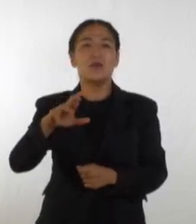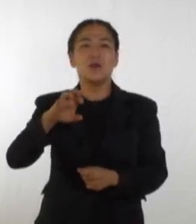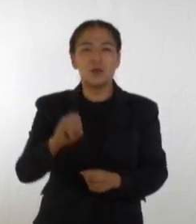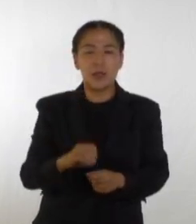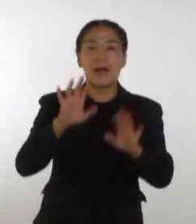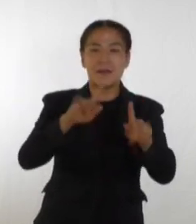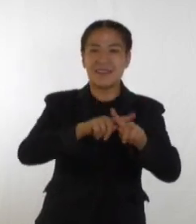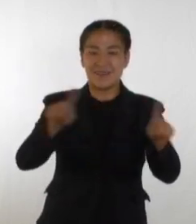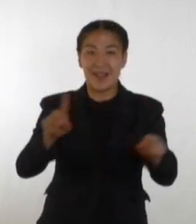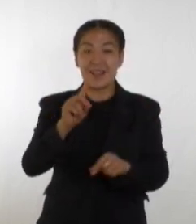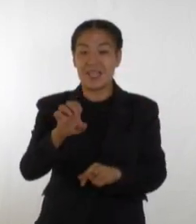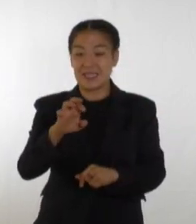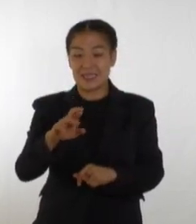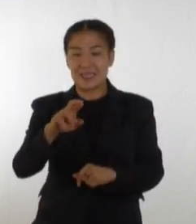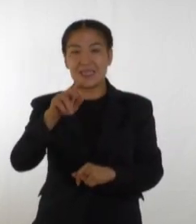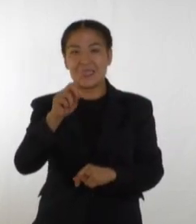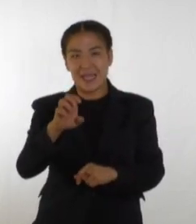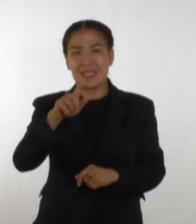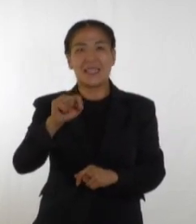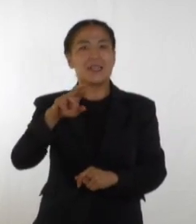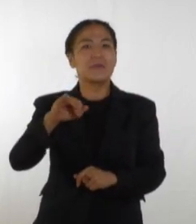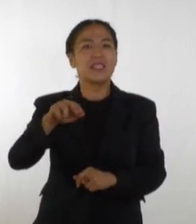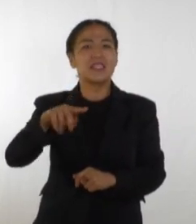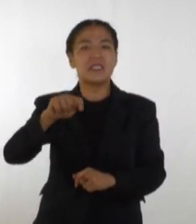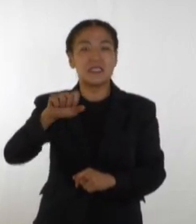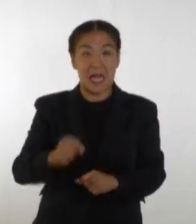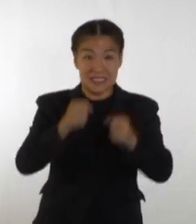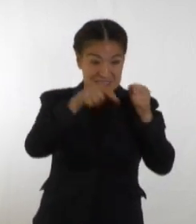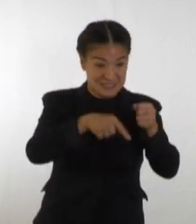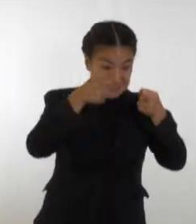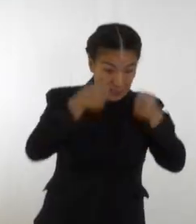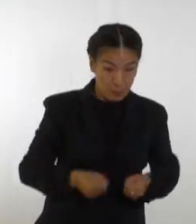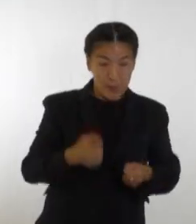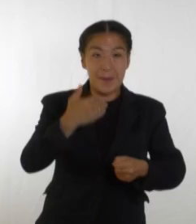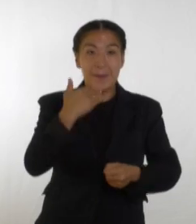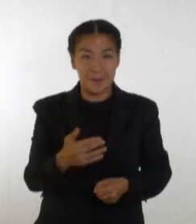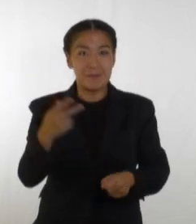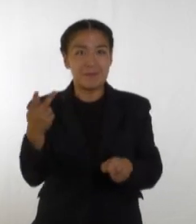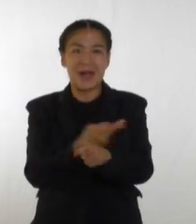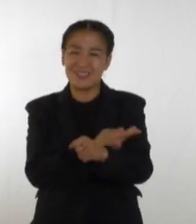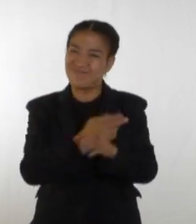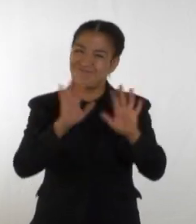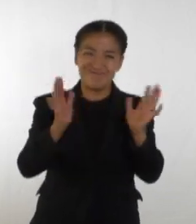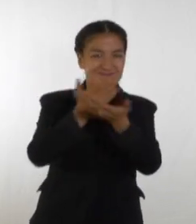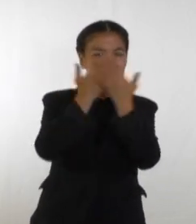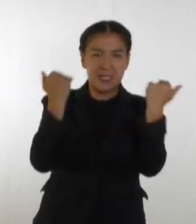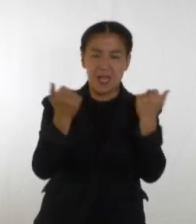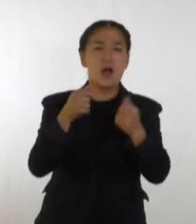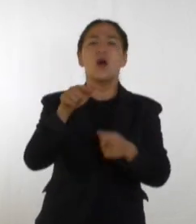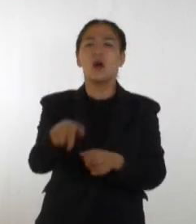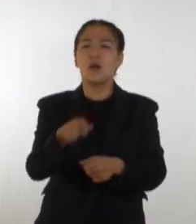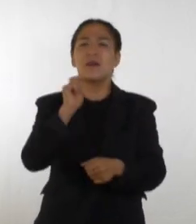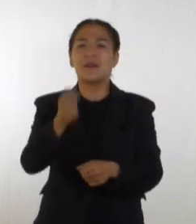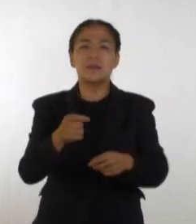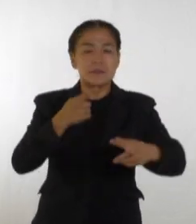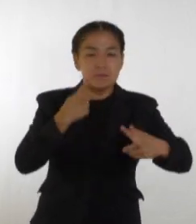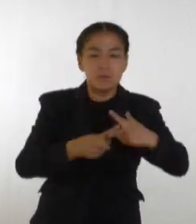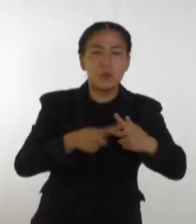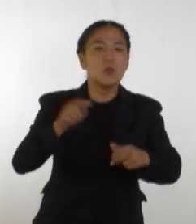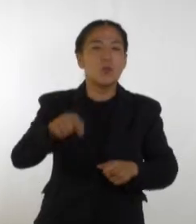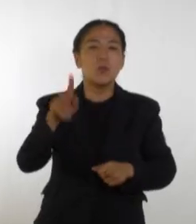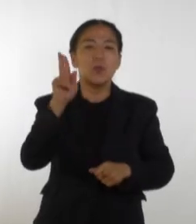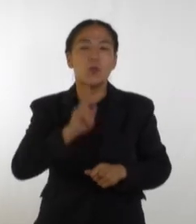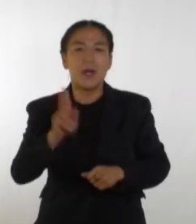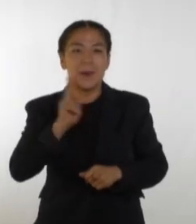A diferencia de los actos deterministas, no tenemos seguridad de que los actos aleatorios sucederán. Lo máximo que podemos hacer